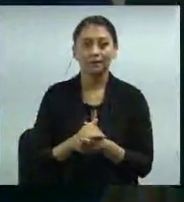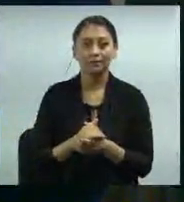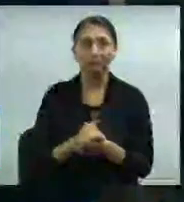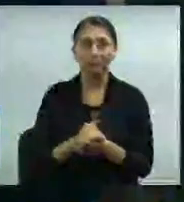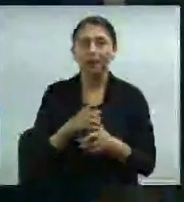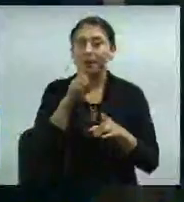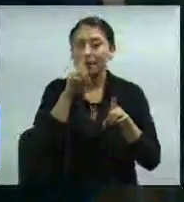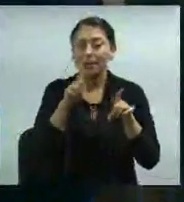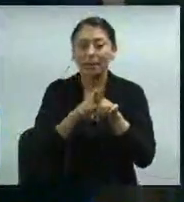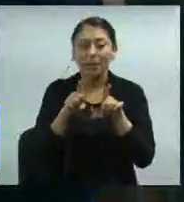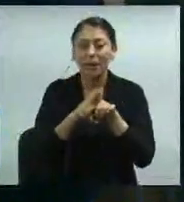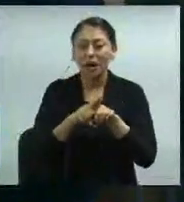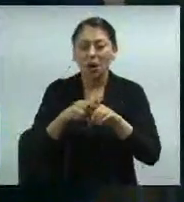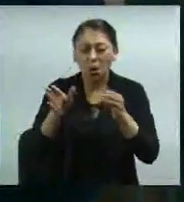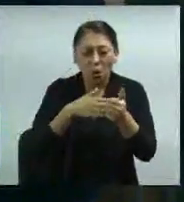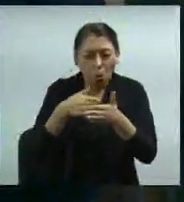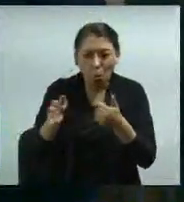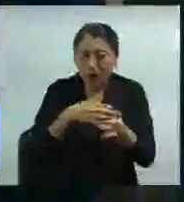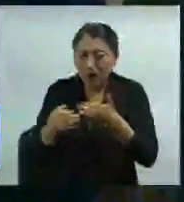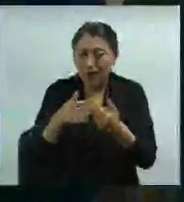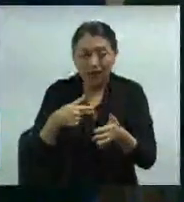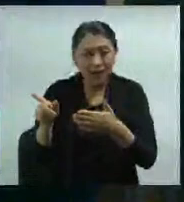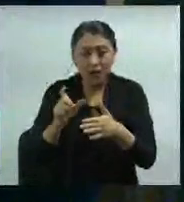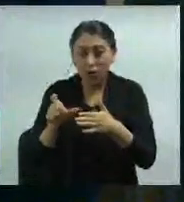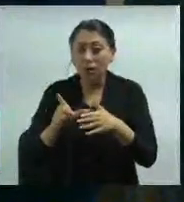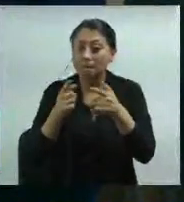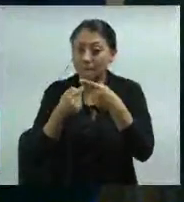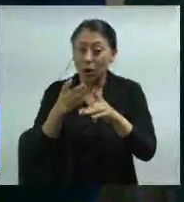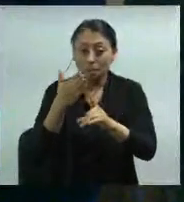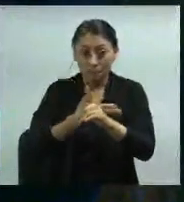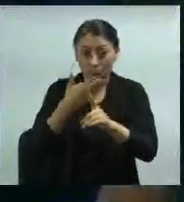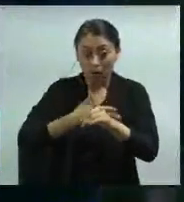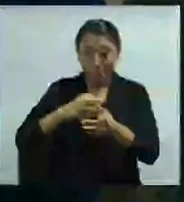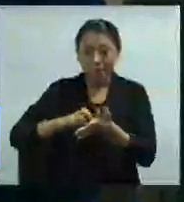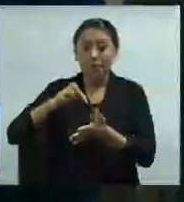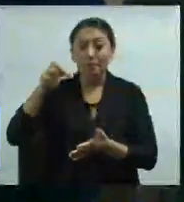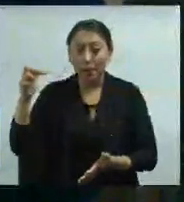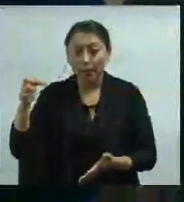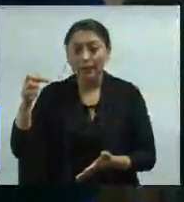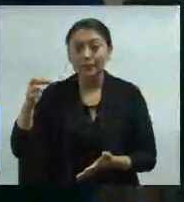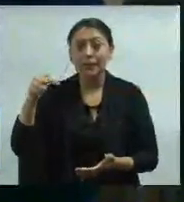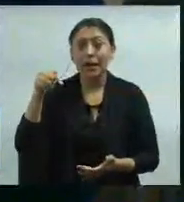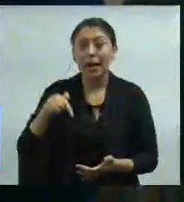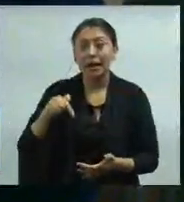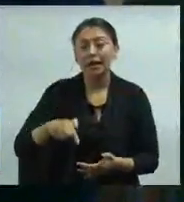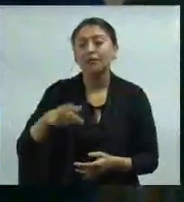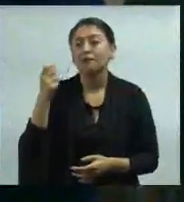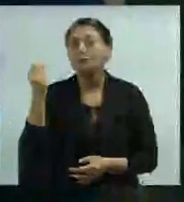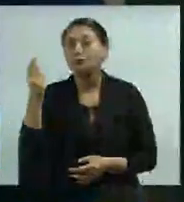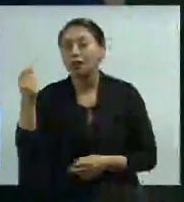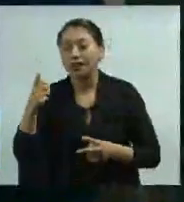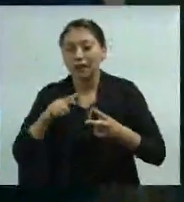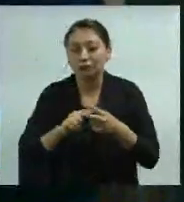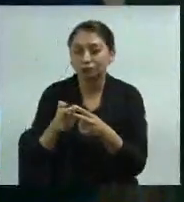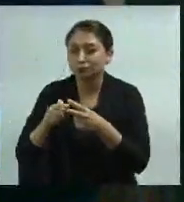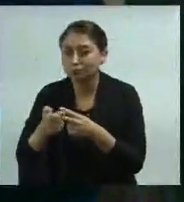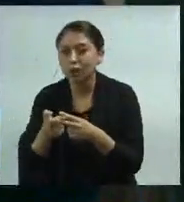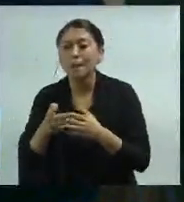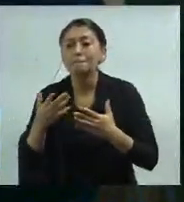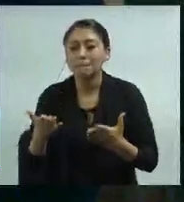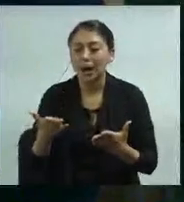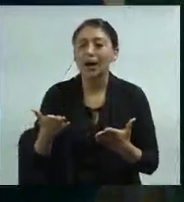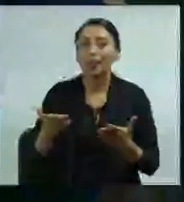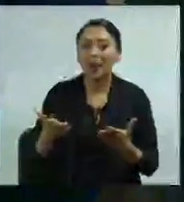hacer lo que sea, pero realmente el problema del país es que no existen las herramientas necesarias para combatir